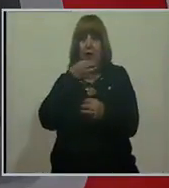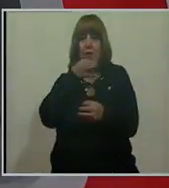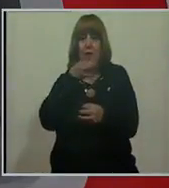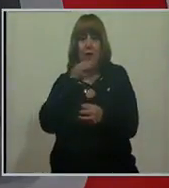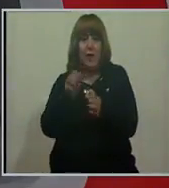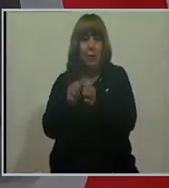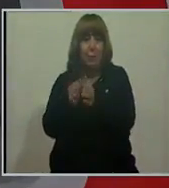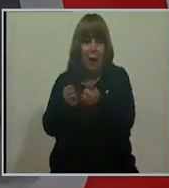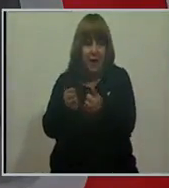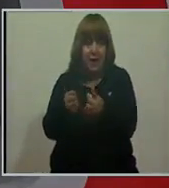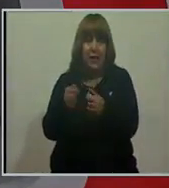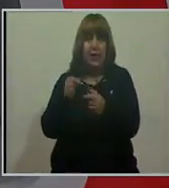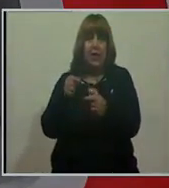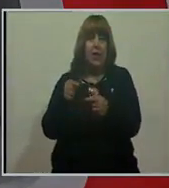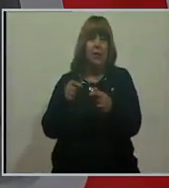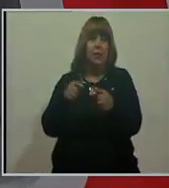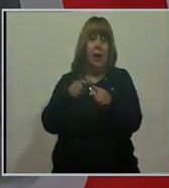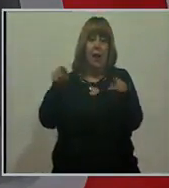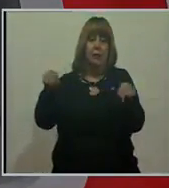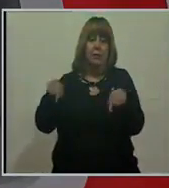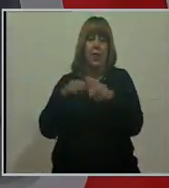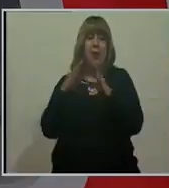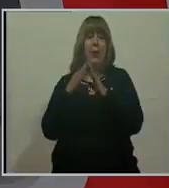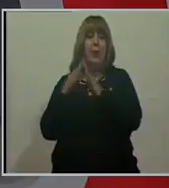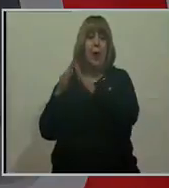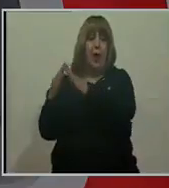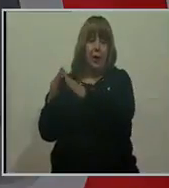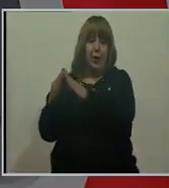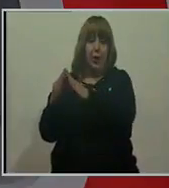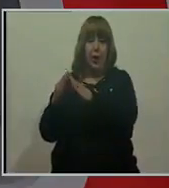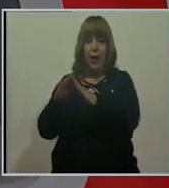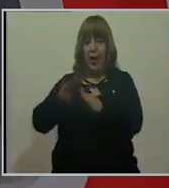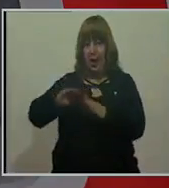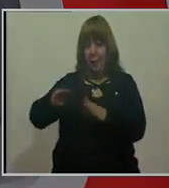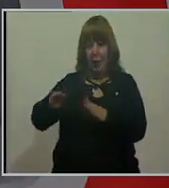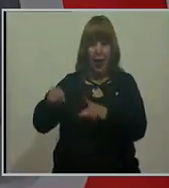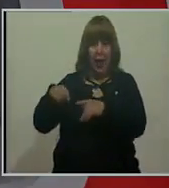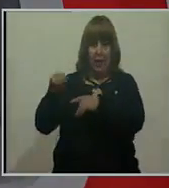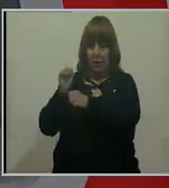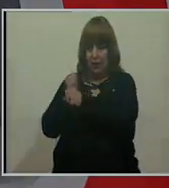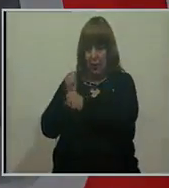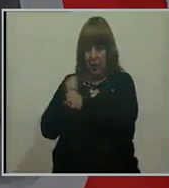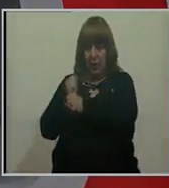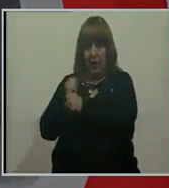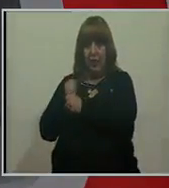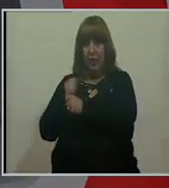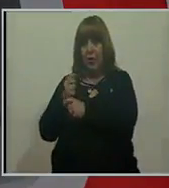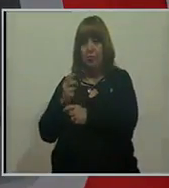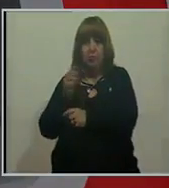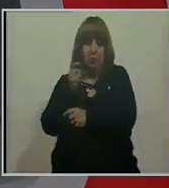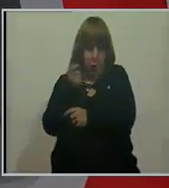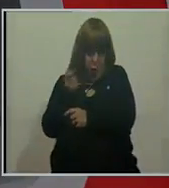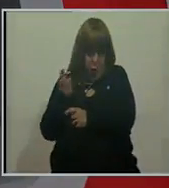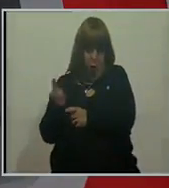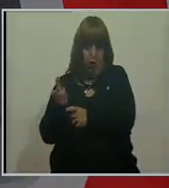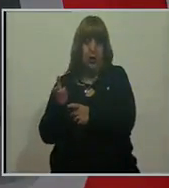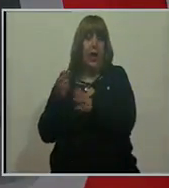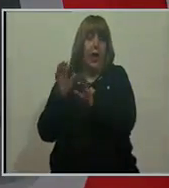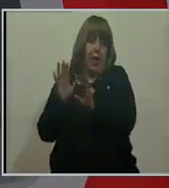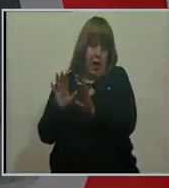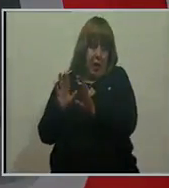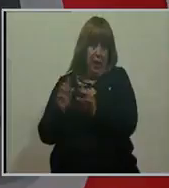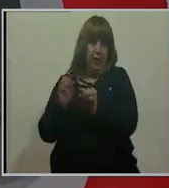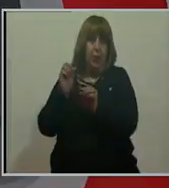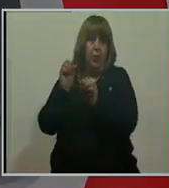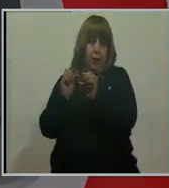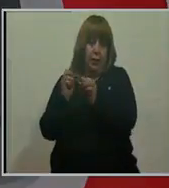barrio que no es una gran panadería y que no tiene tantos empleados y que quizás está atendido por los mismos miembros de la familia. Hablamos con Claudio Luna, quien